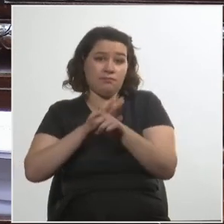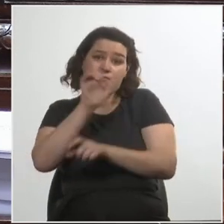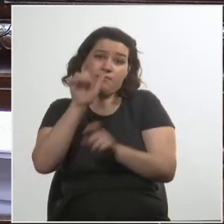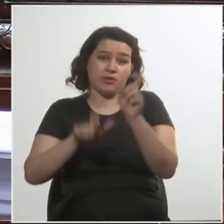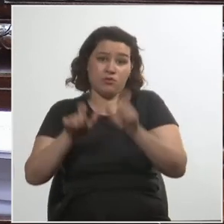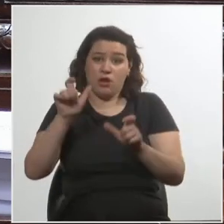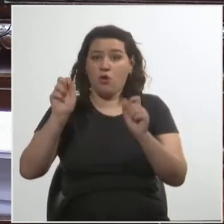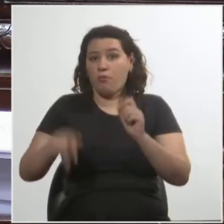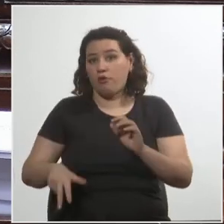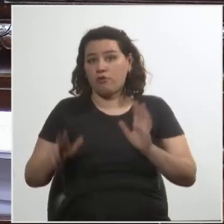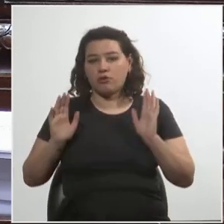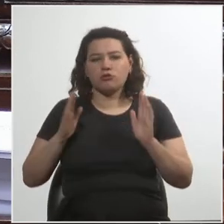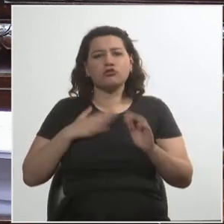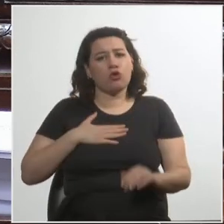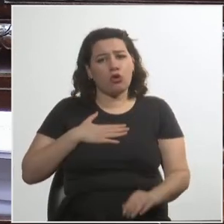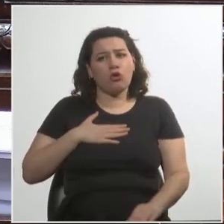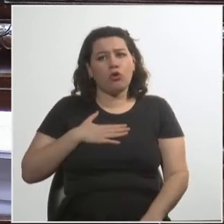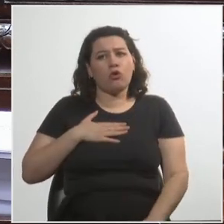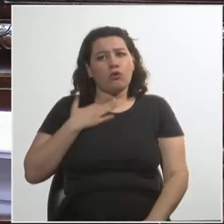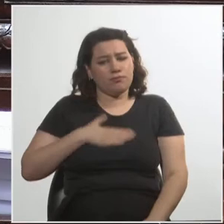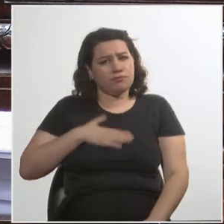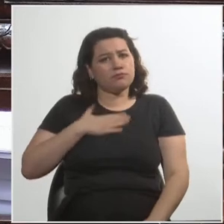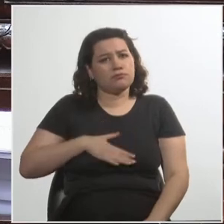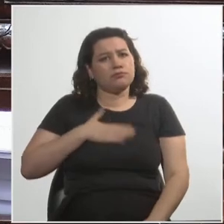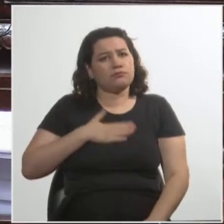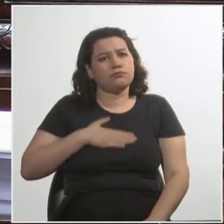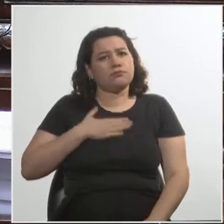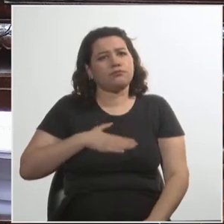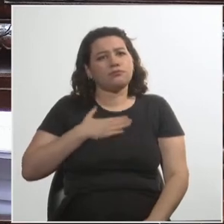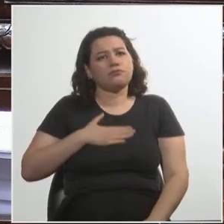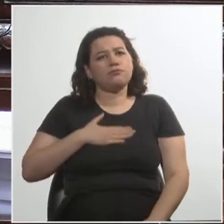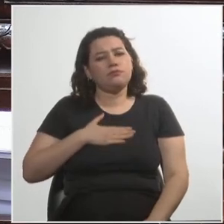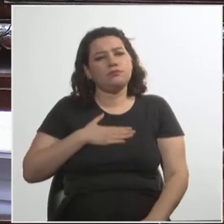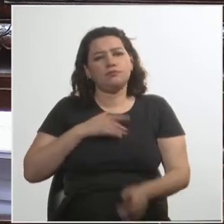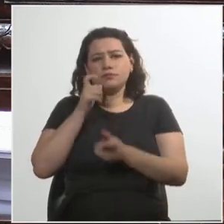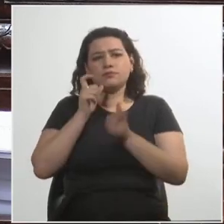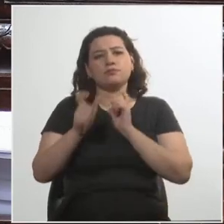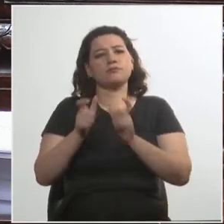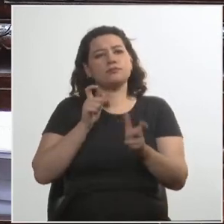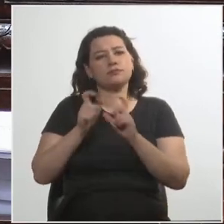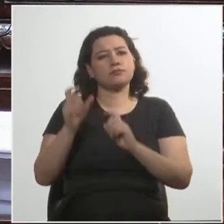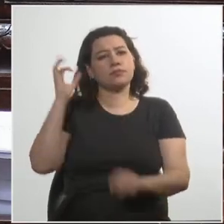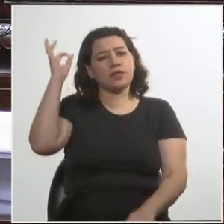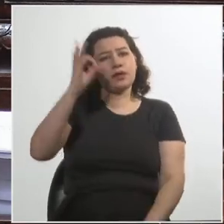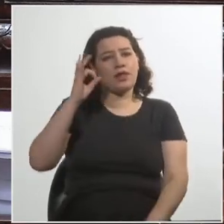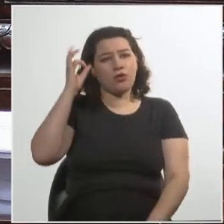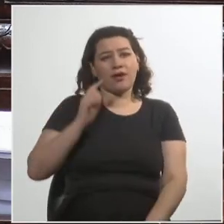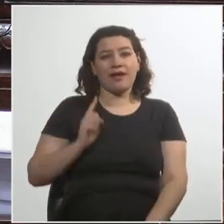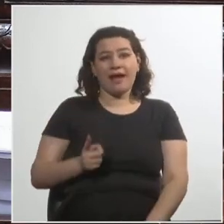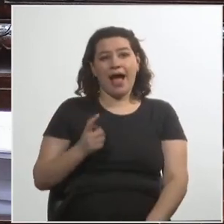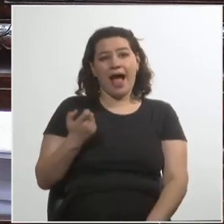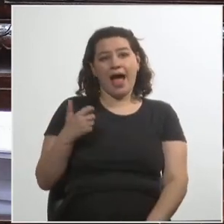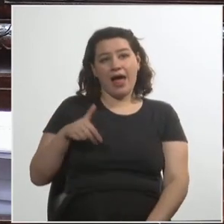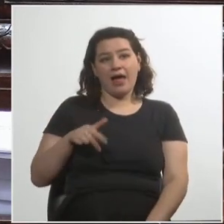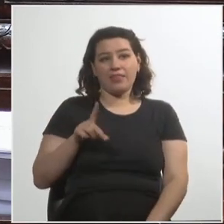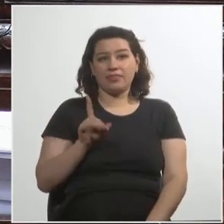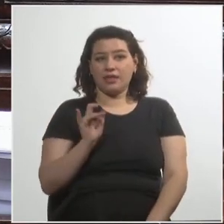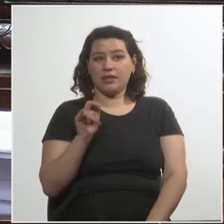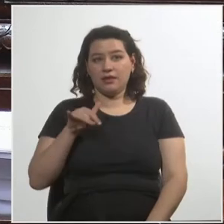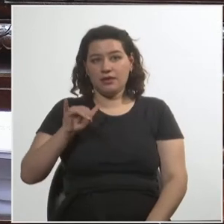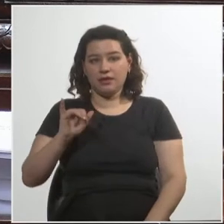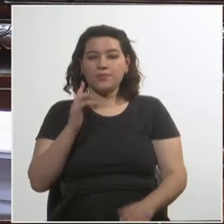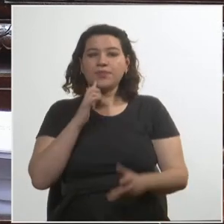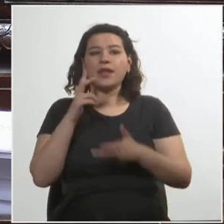civiles yo Comparto el argumento del senador gandini que